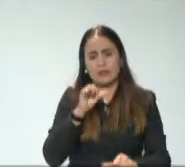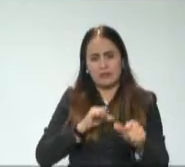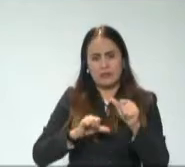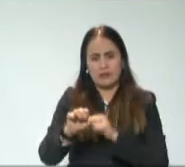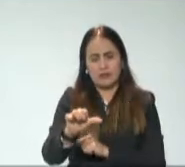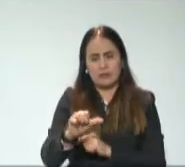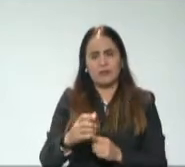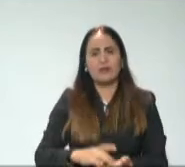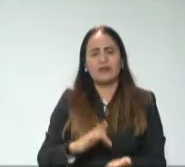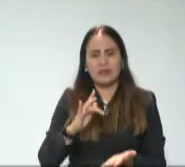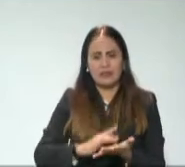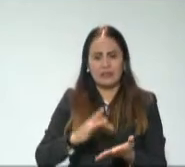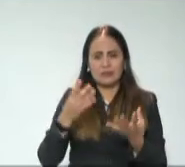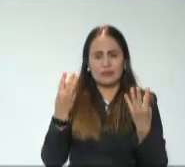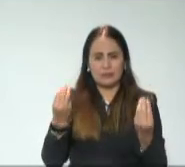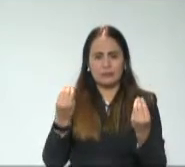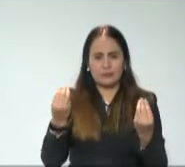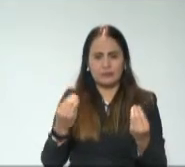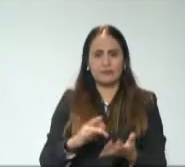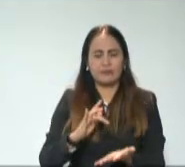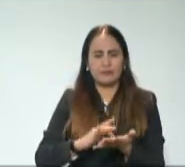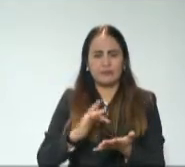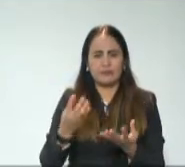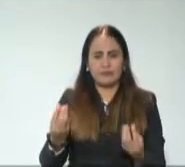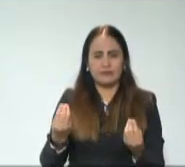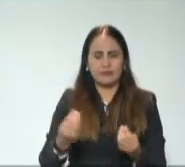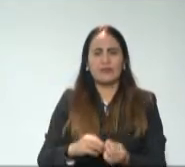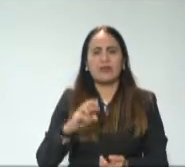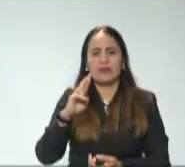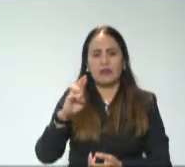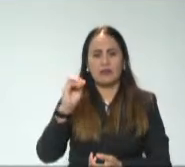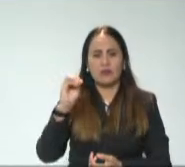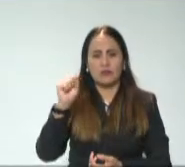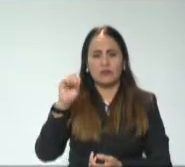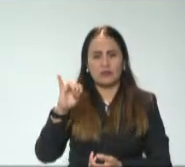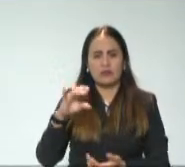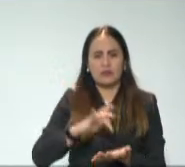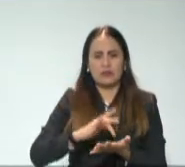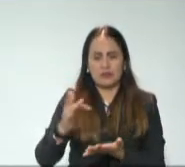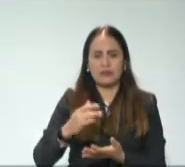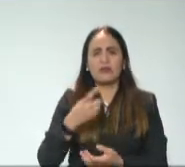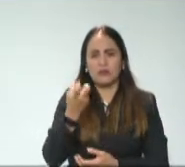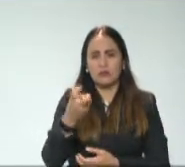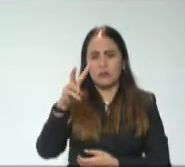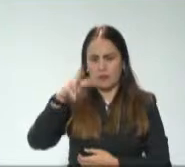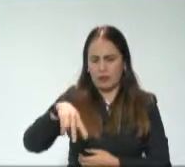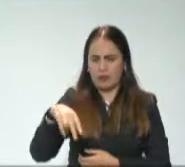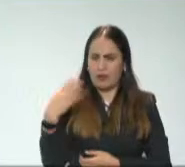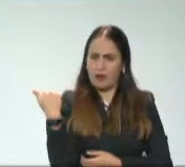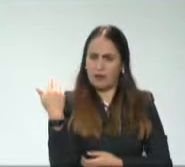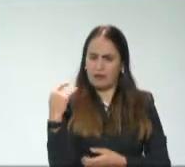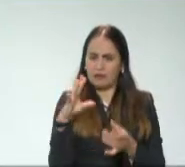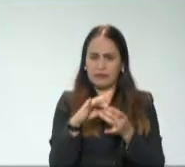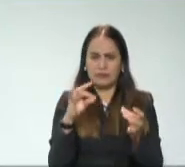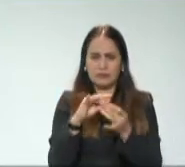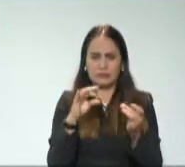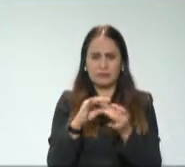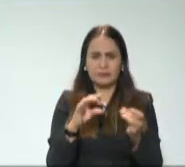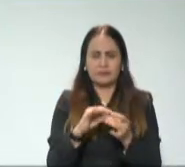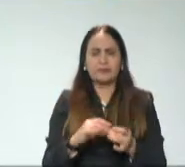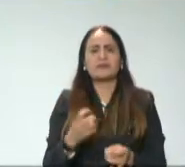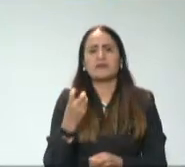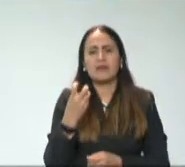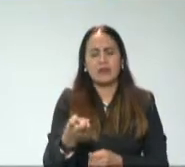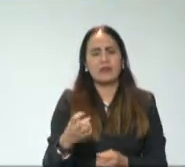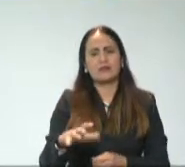otra ronda Muchas gracias Los Ángeles gracias gracias a ti Rossy Muy cierto todo lo que nos estás platicando ante estas